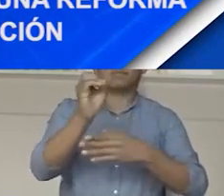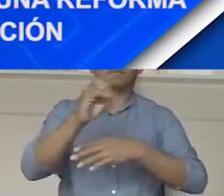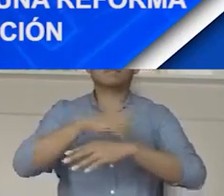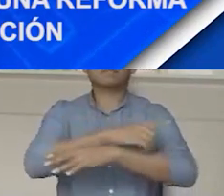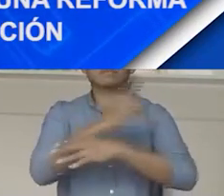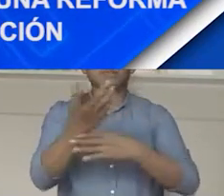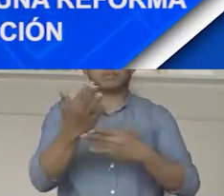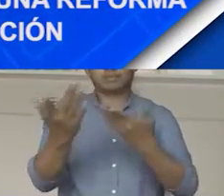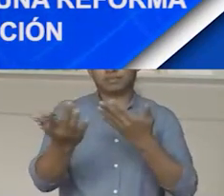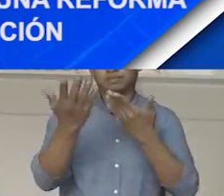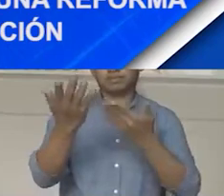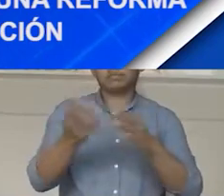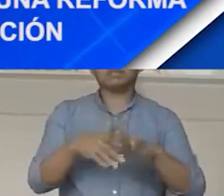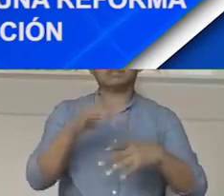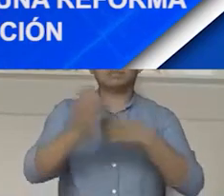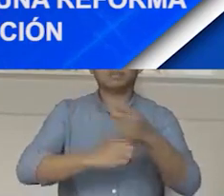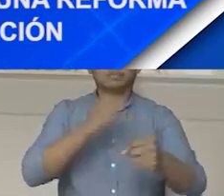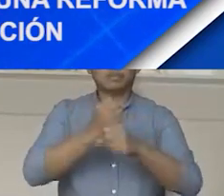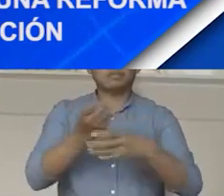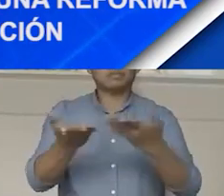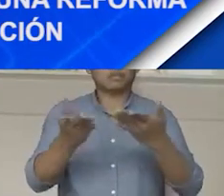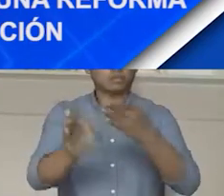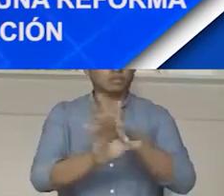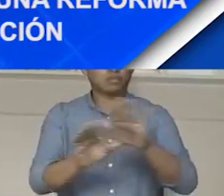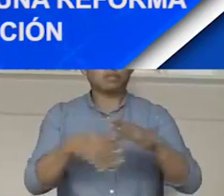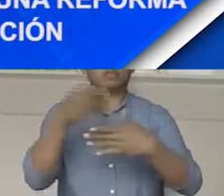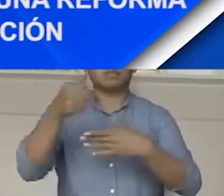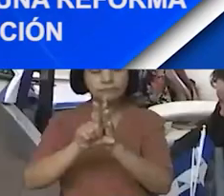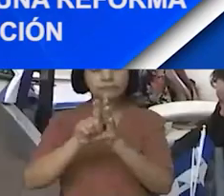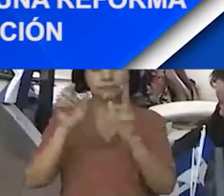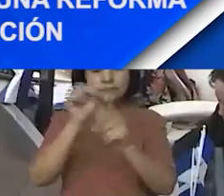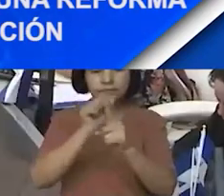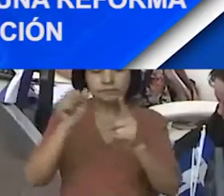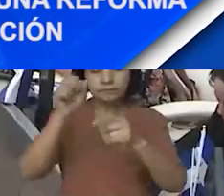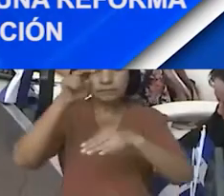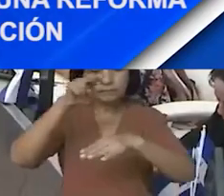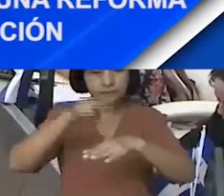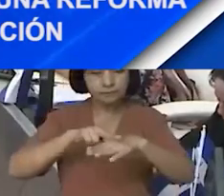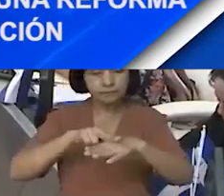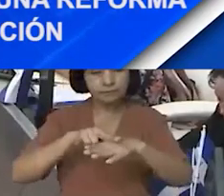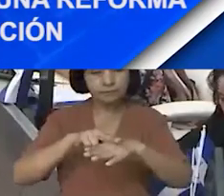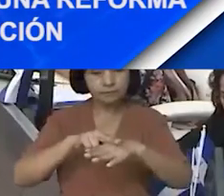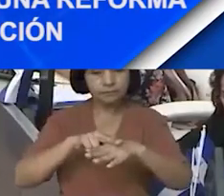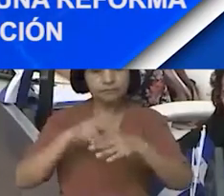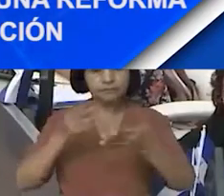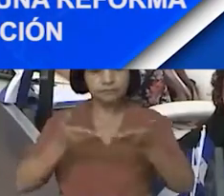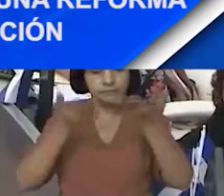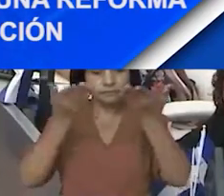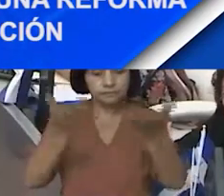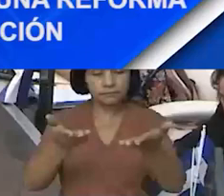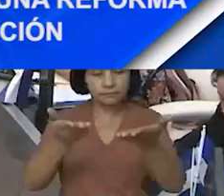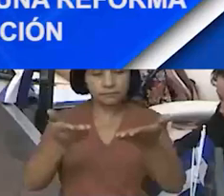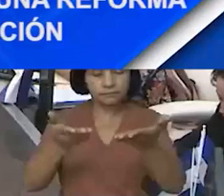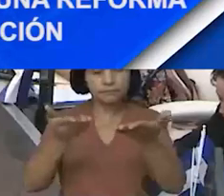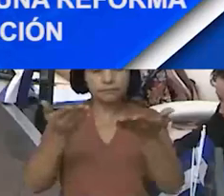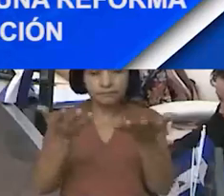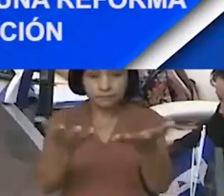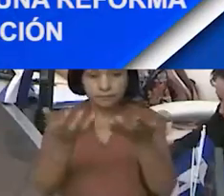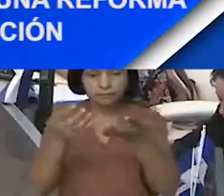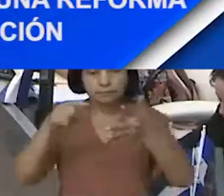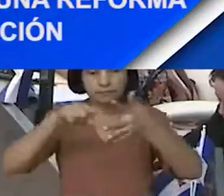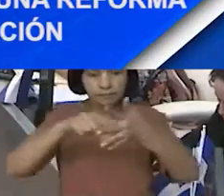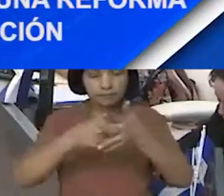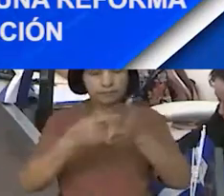días una vez concluido el año fiscal respectivo. También se aprobó en primera legislatura una reforma al